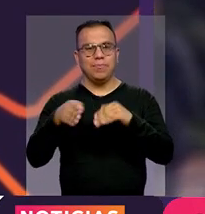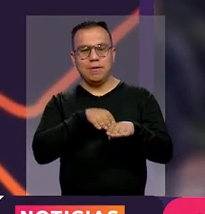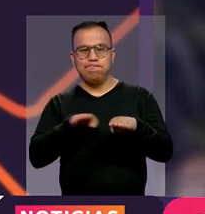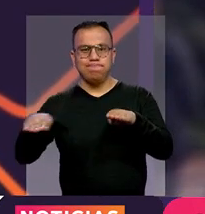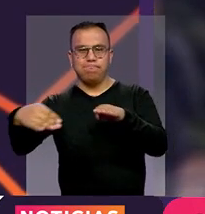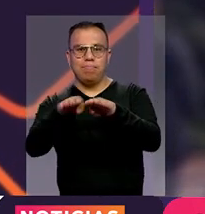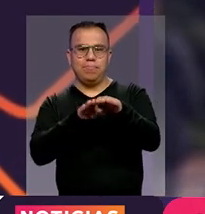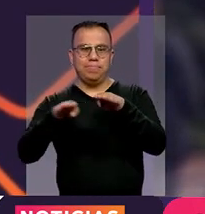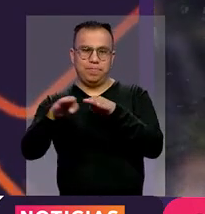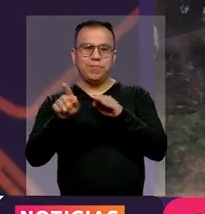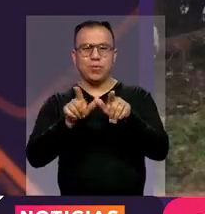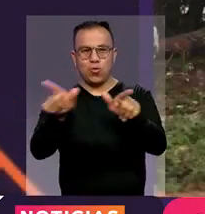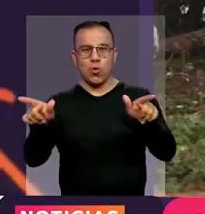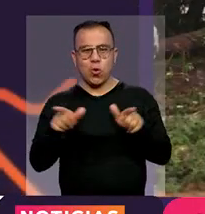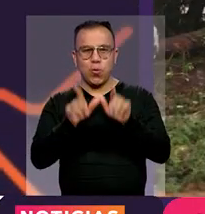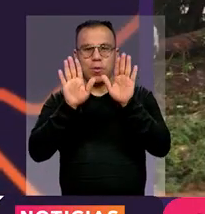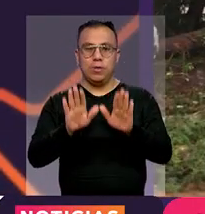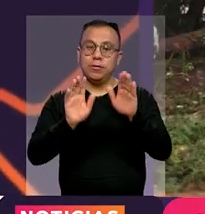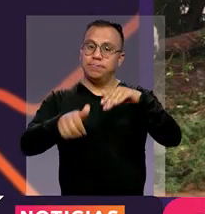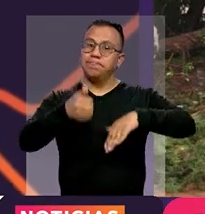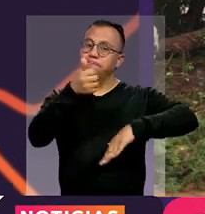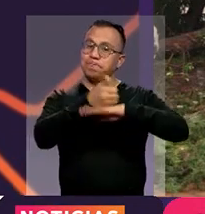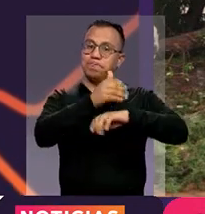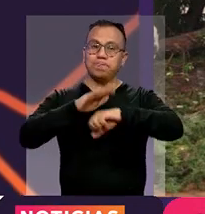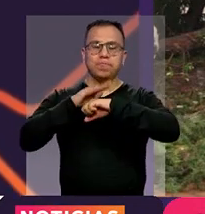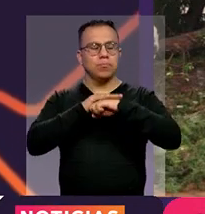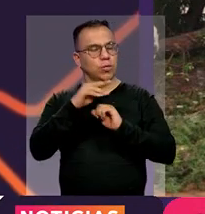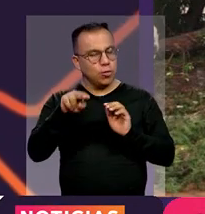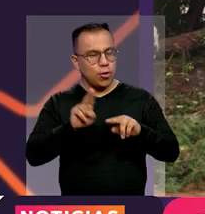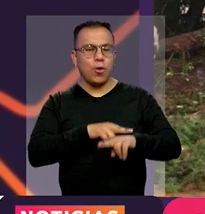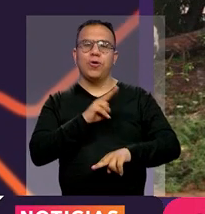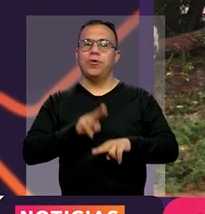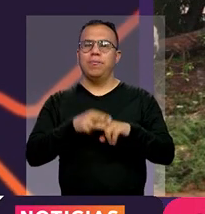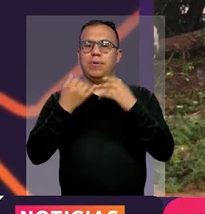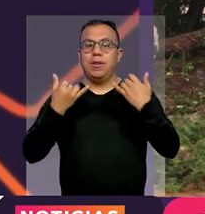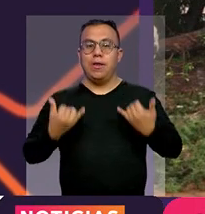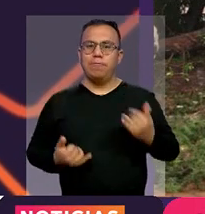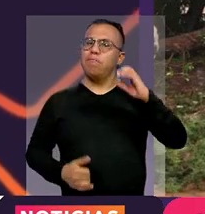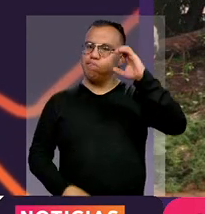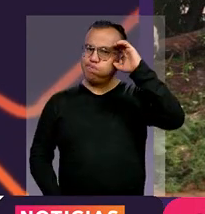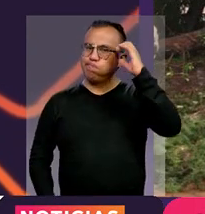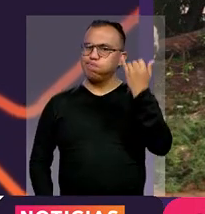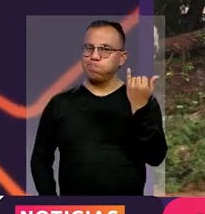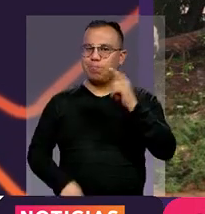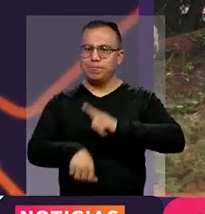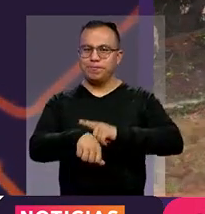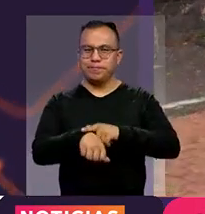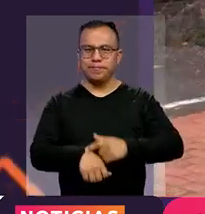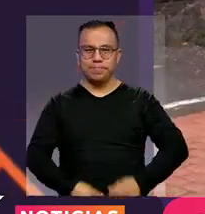vehículos en esta área de la ciudad. Las autoridades reportan normalidad en este momento del día.